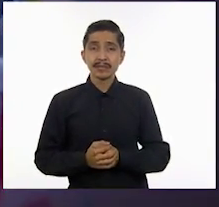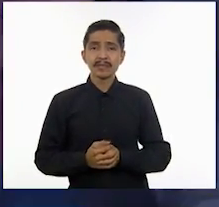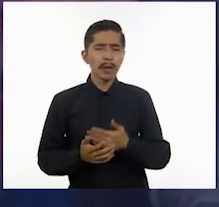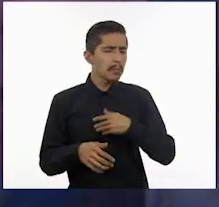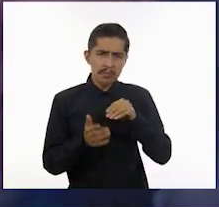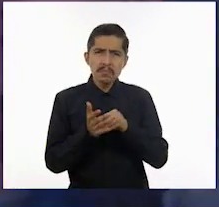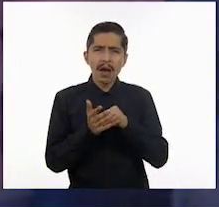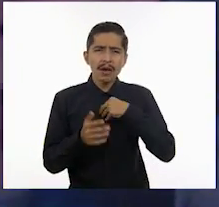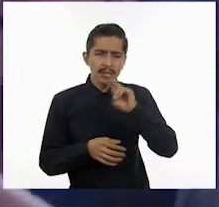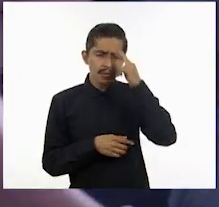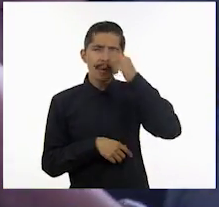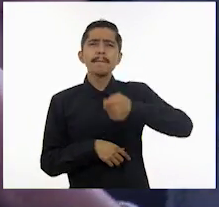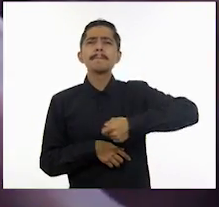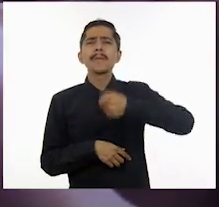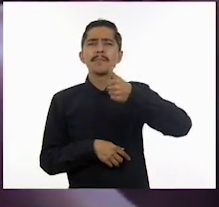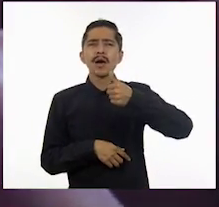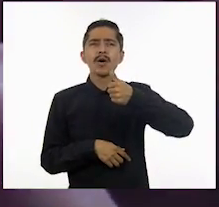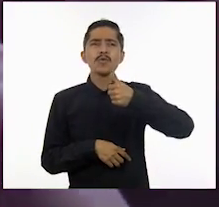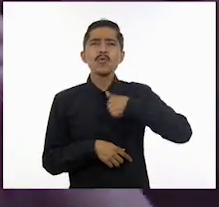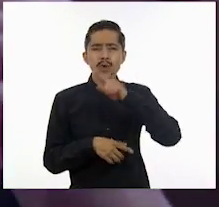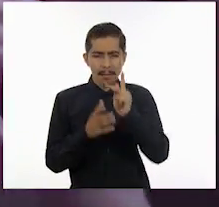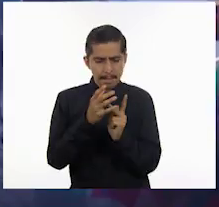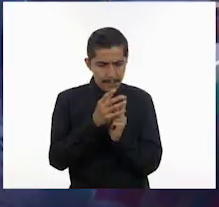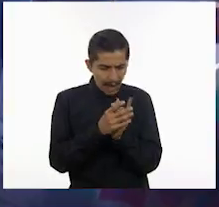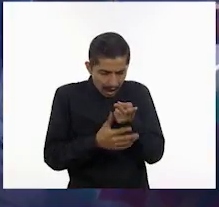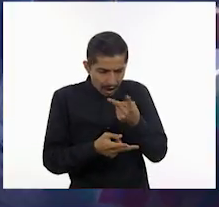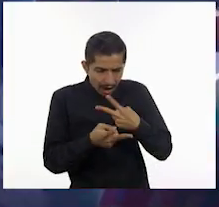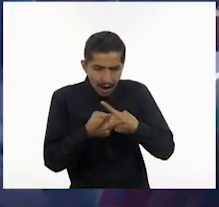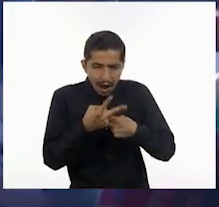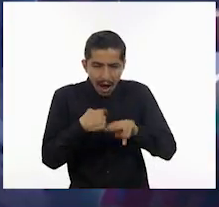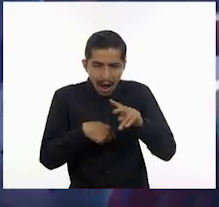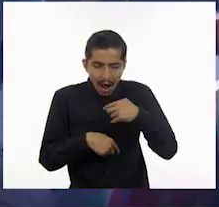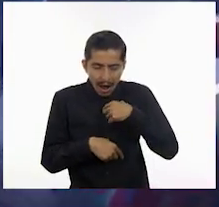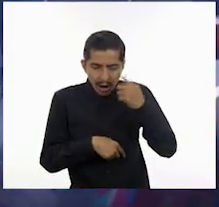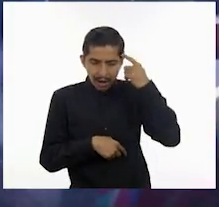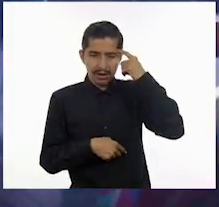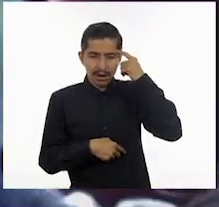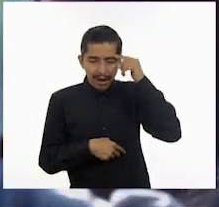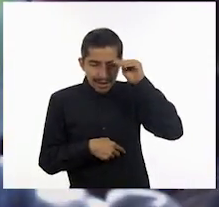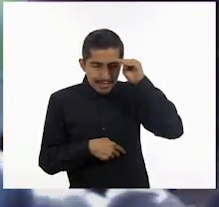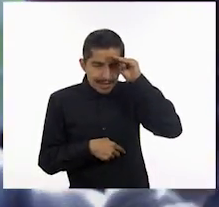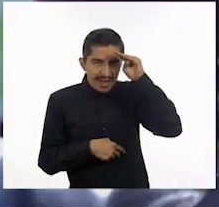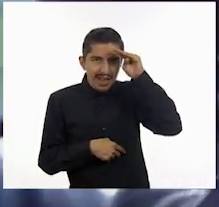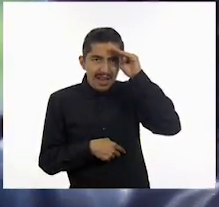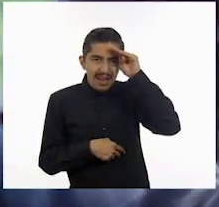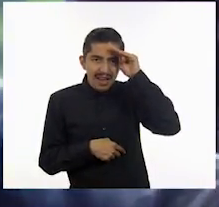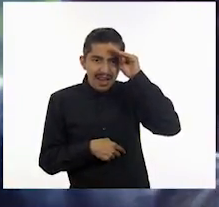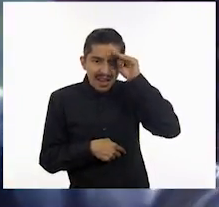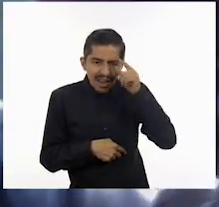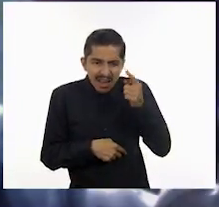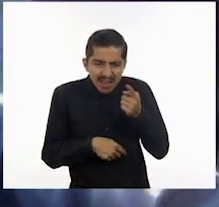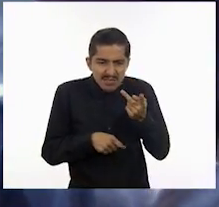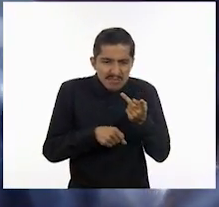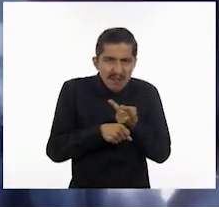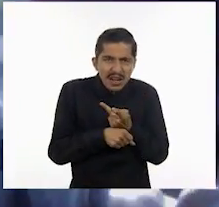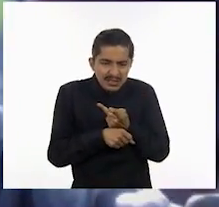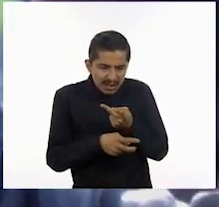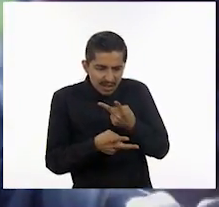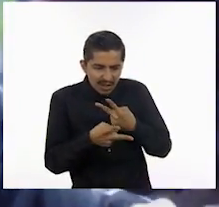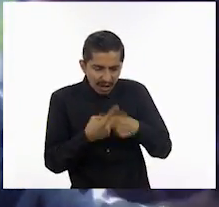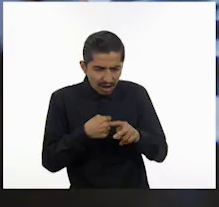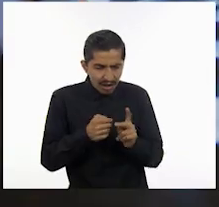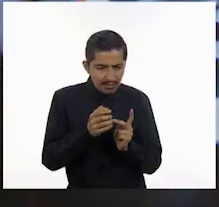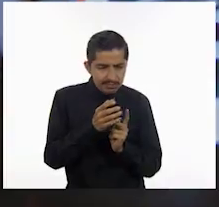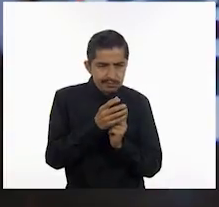Todavía me acuerdo la primera vez que vi germinar una plantita y en mi cabeza solo podía pensar qué tenía que pasar en él para que